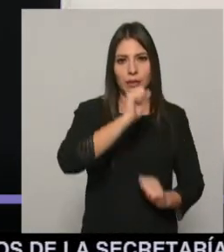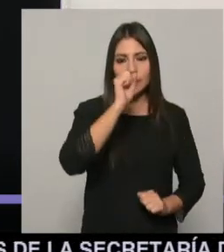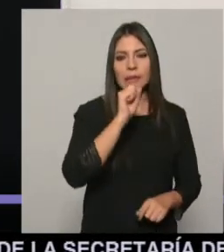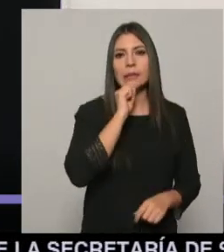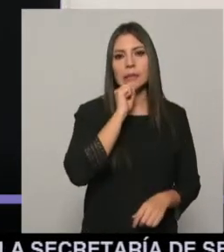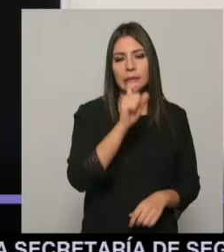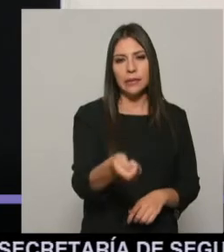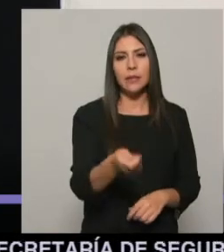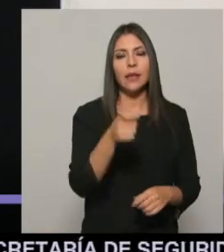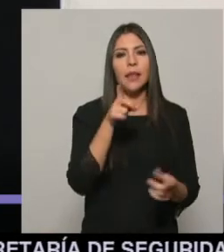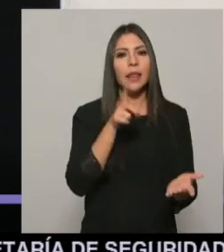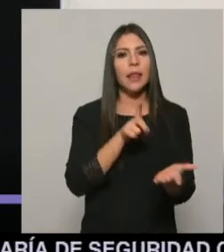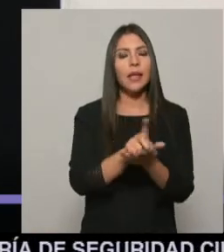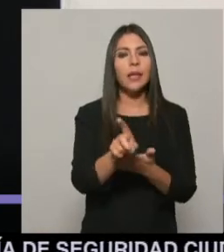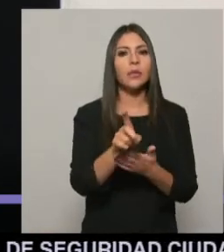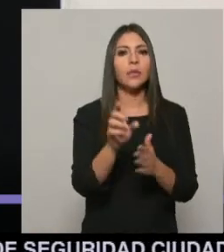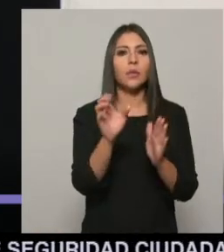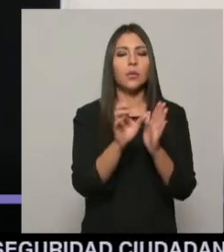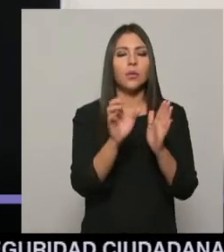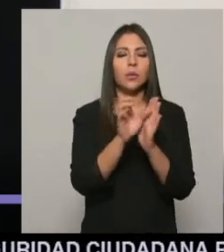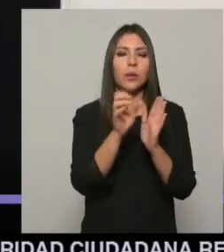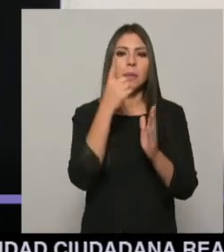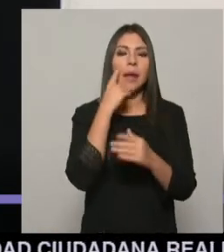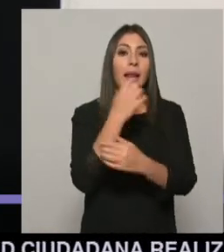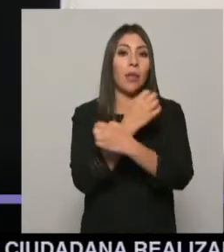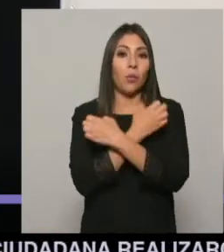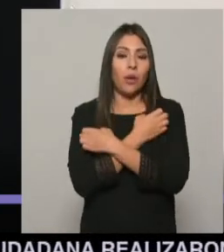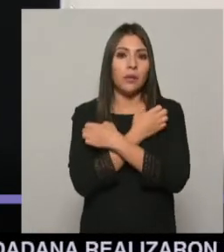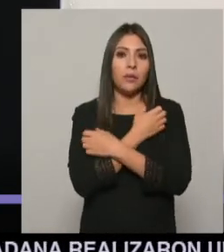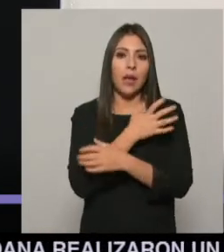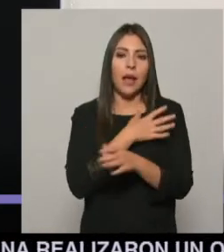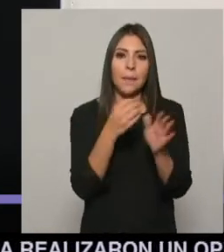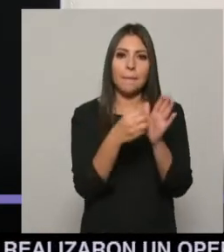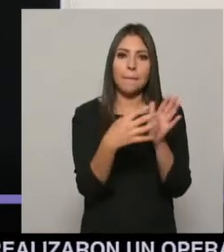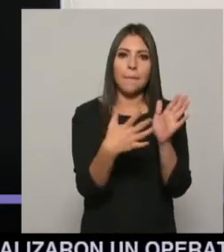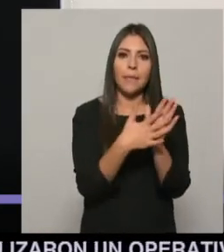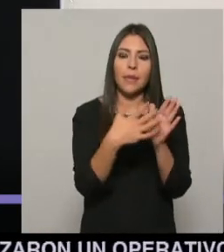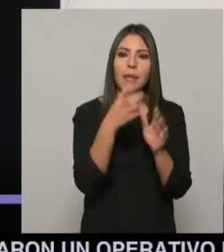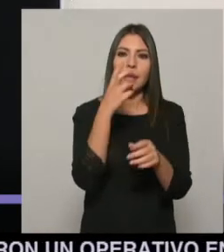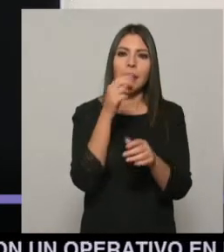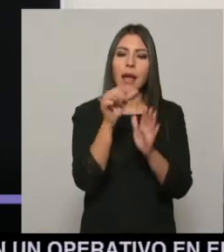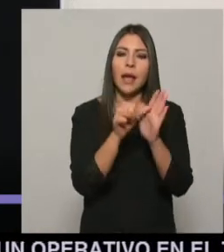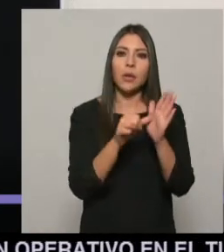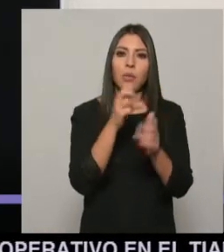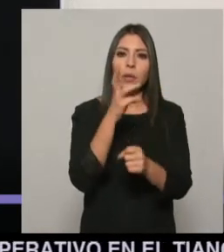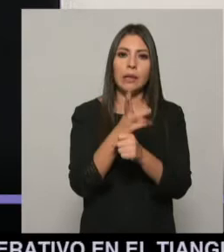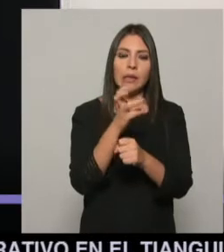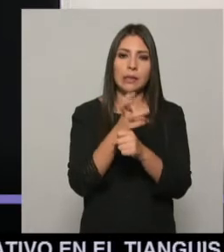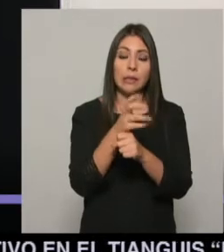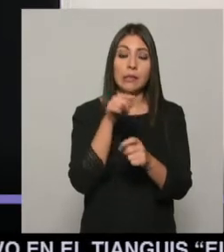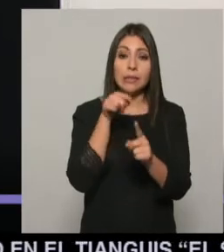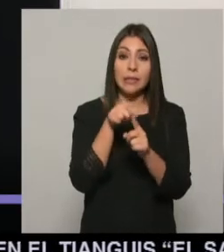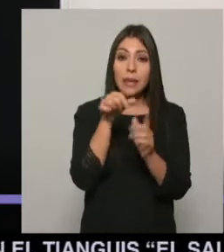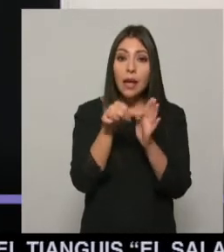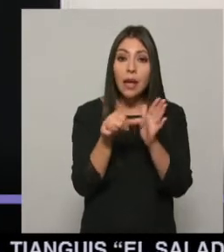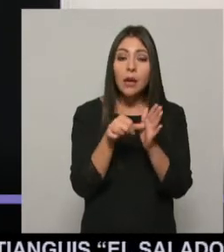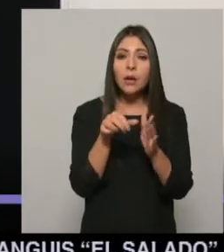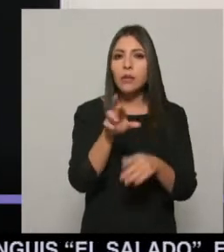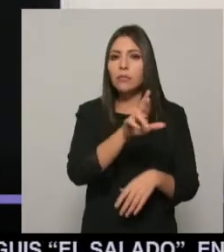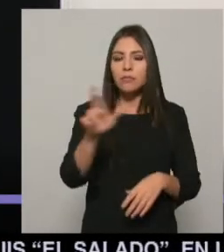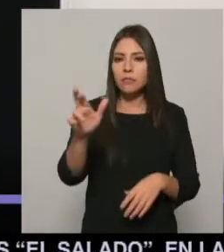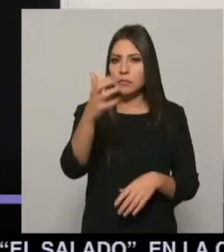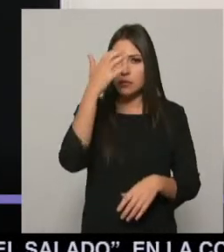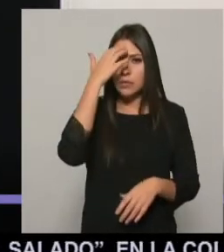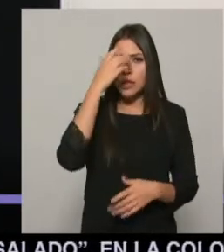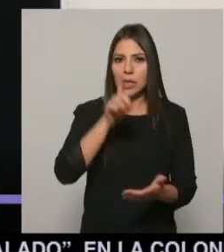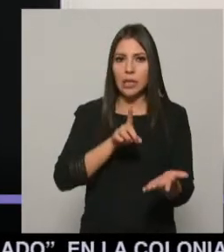reconocido en el artículo 3 de la Constitución, en el cual reconoce este derecho para todas las personas. Este derecho se